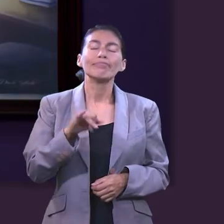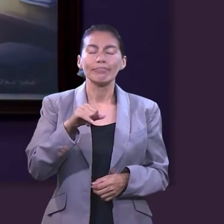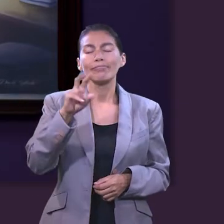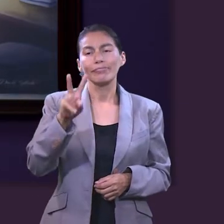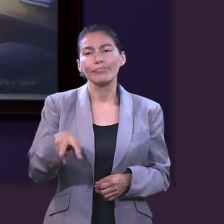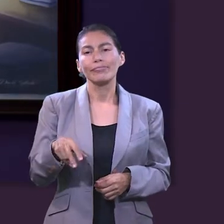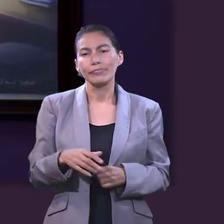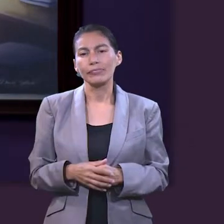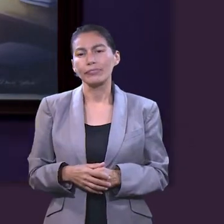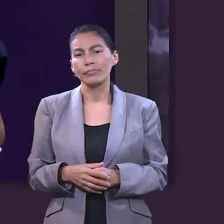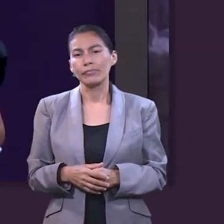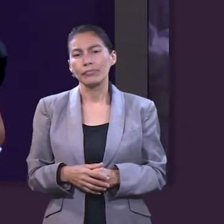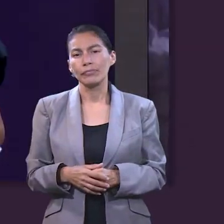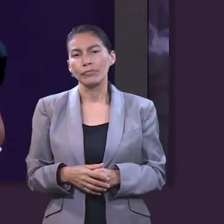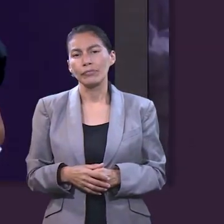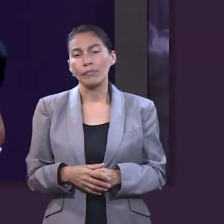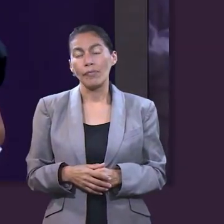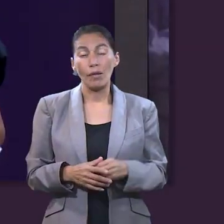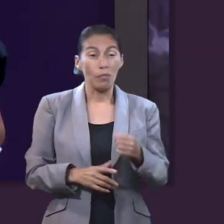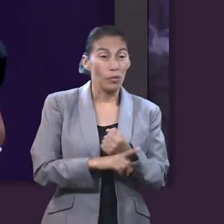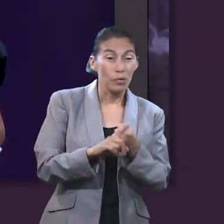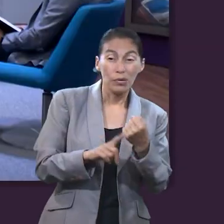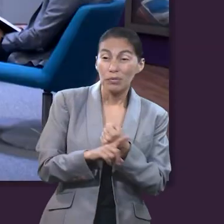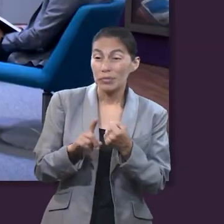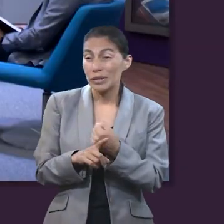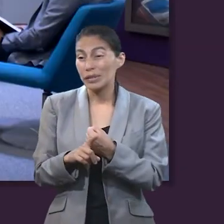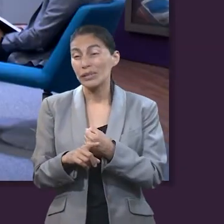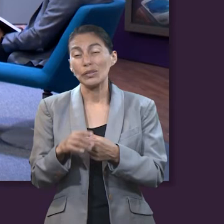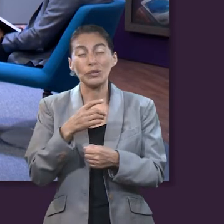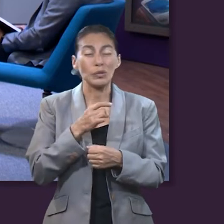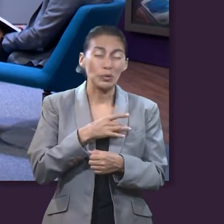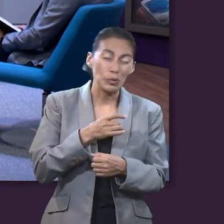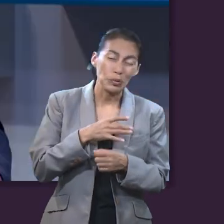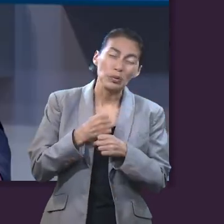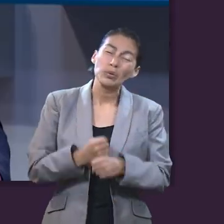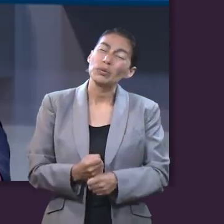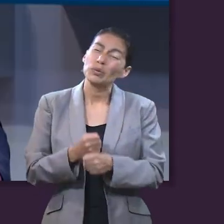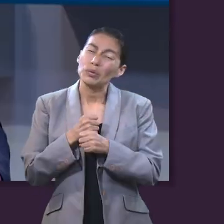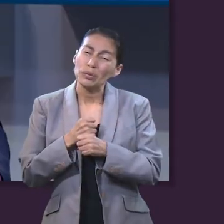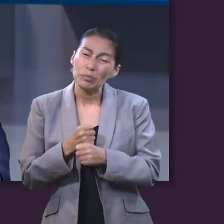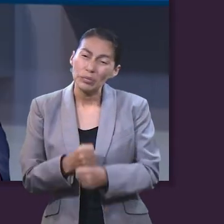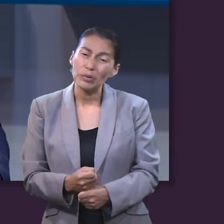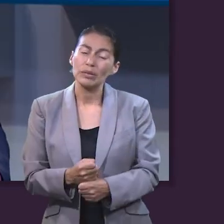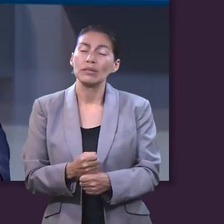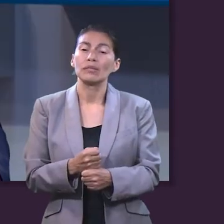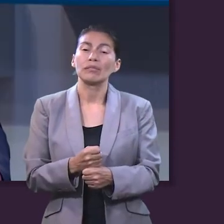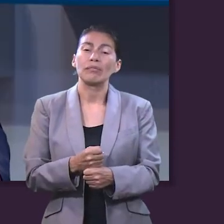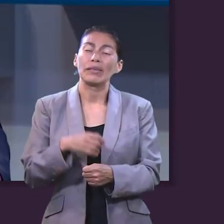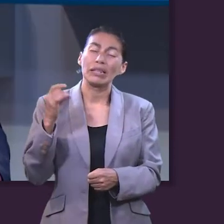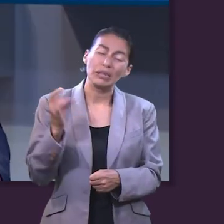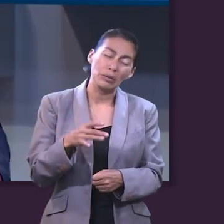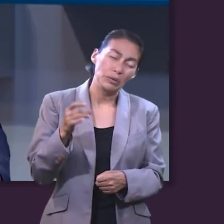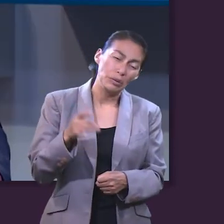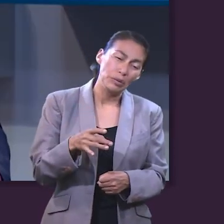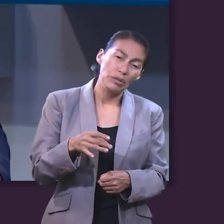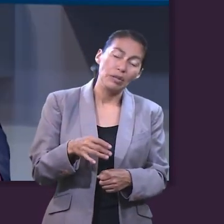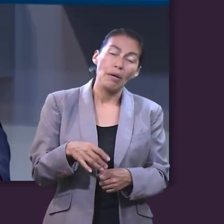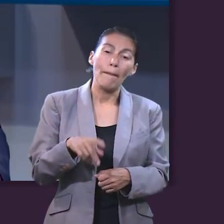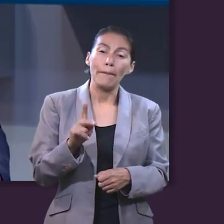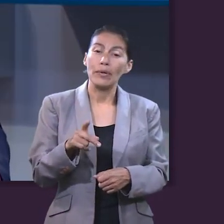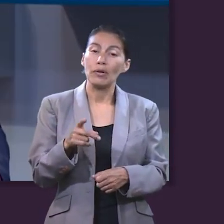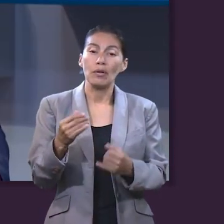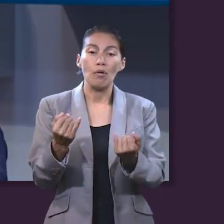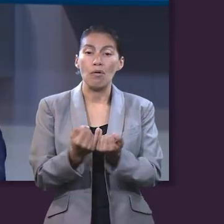alejándonos más de Dios. Sí, definitivamente creo que a pesar de los problemas de la vida, del dolor, del